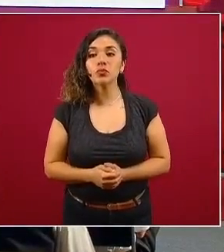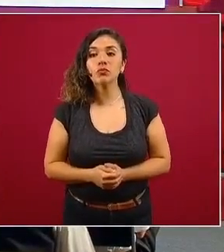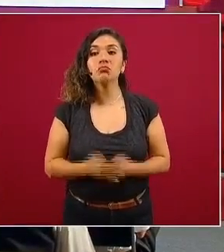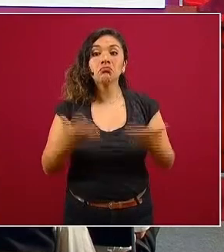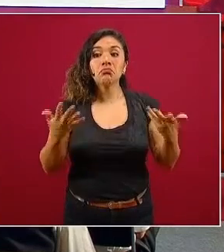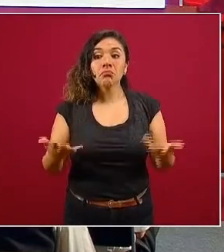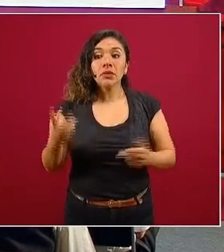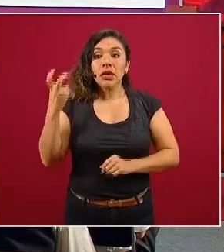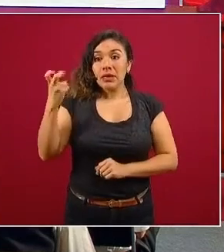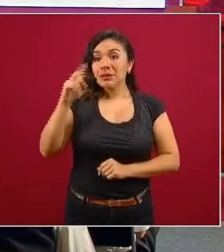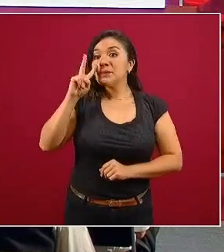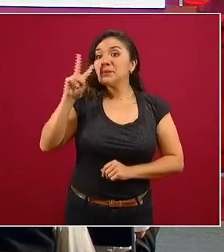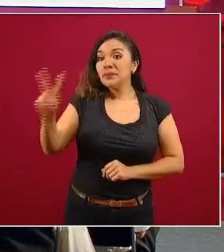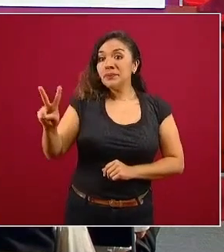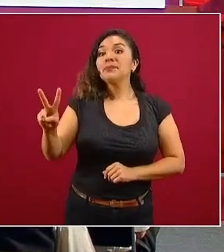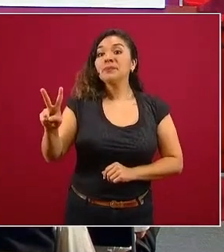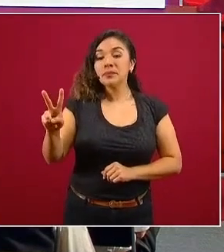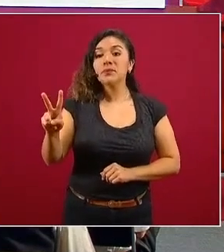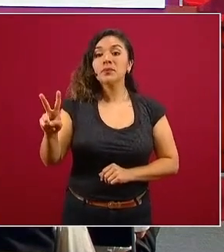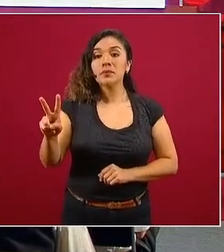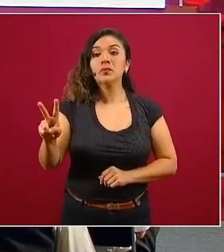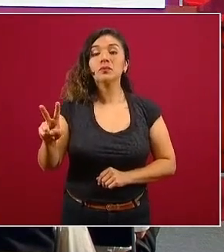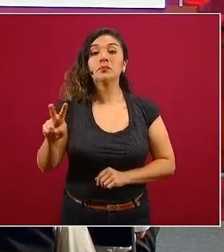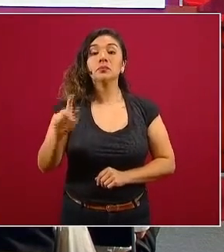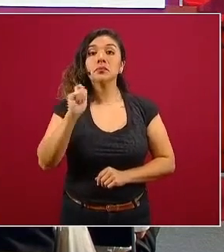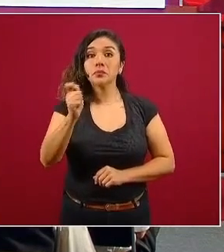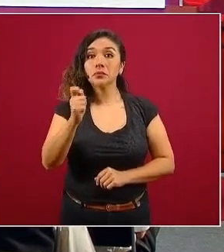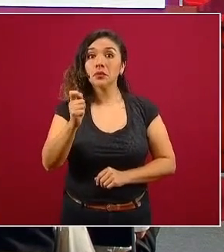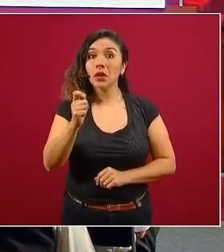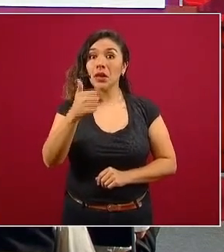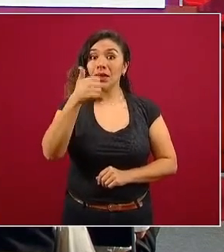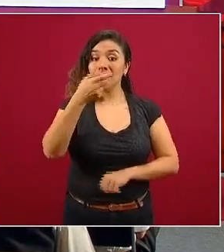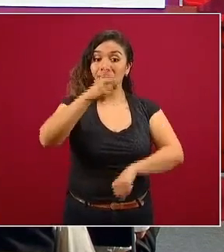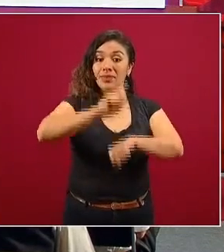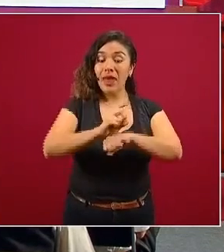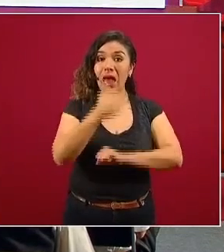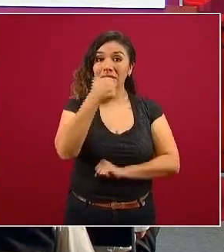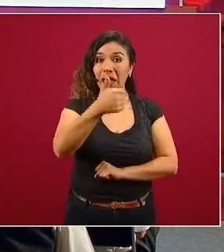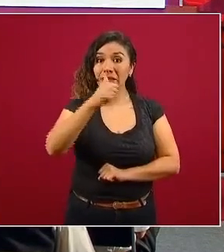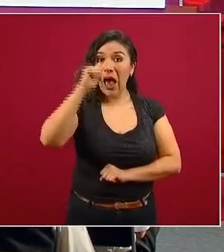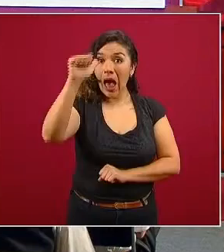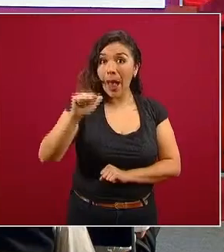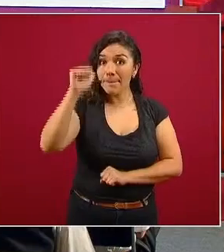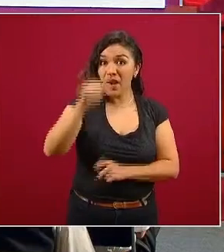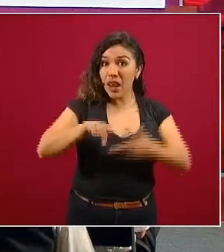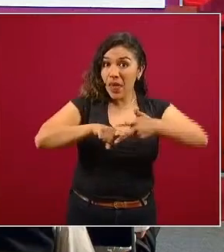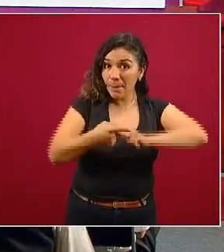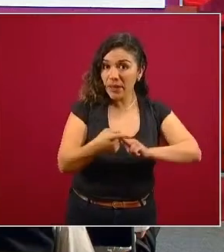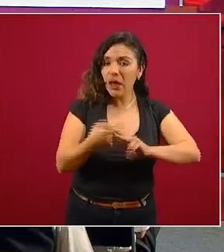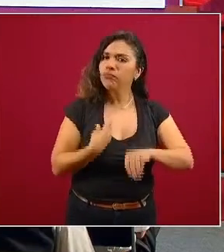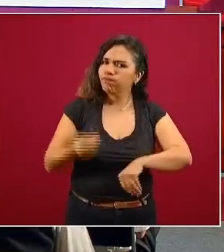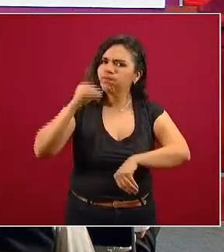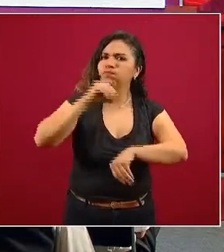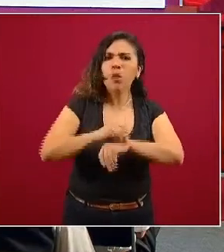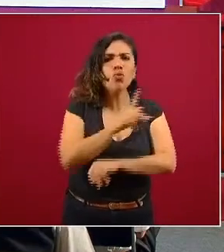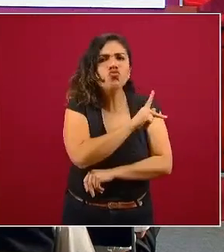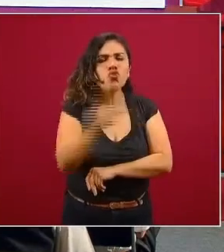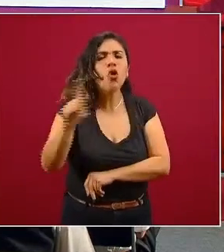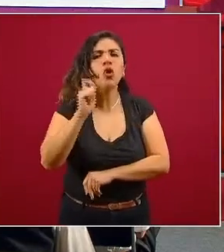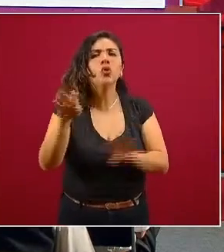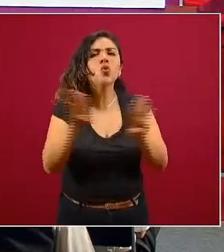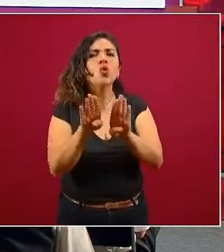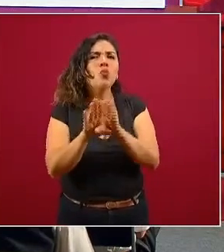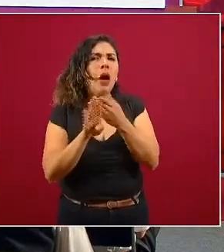Entonces, ustedes pueden ver, a partir del 6 de abril pusimos en marcha todo sobre